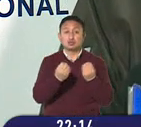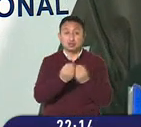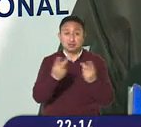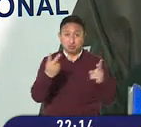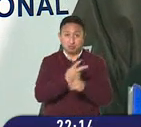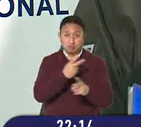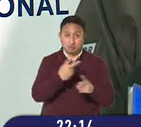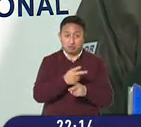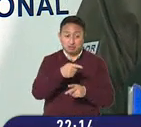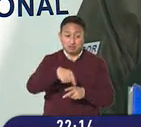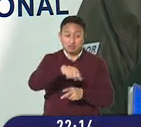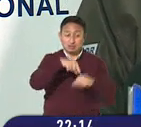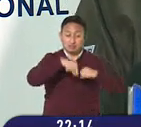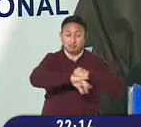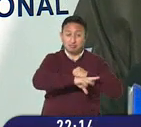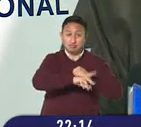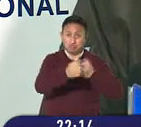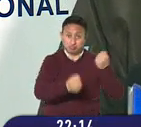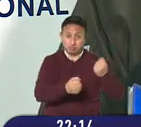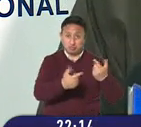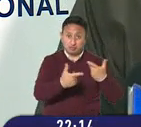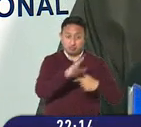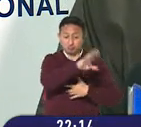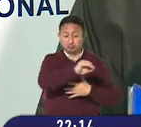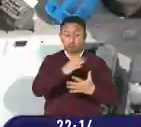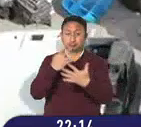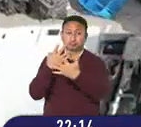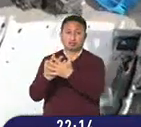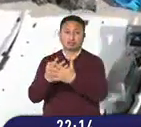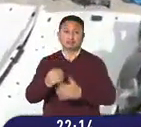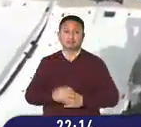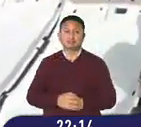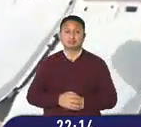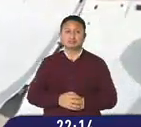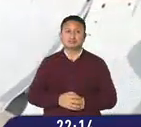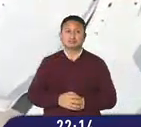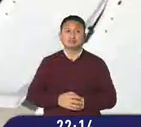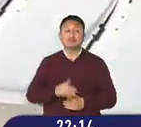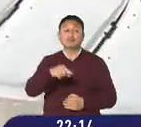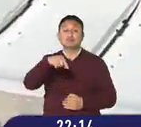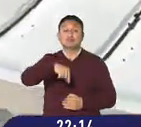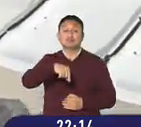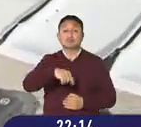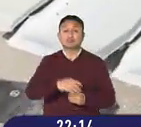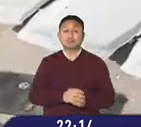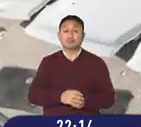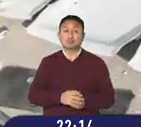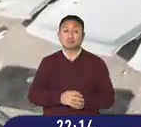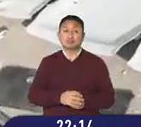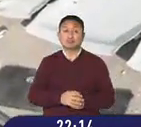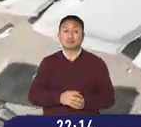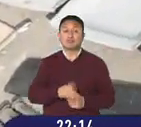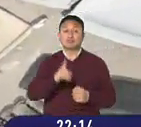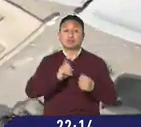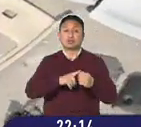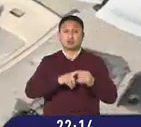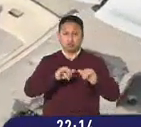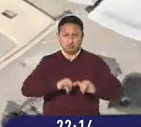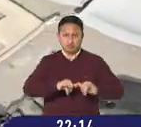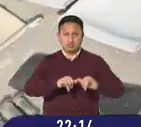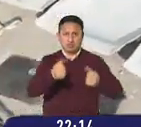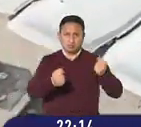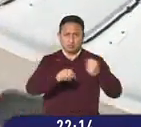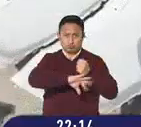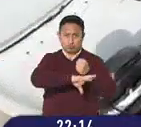delictivas dedicadas al robo de vehículos desarticuladas. El robo de vehículos es un delito que se mantiene en la capital y los trabajos